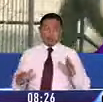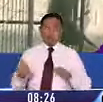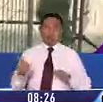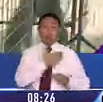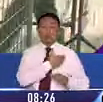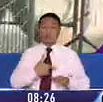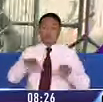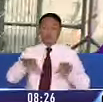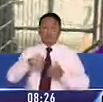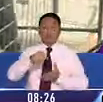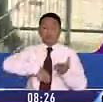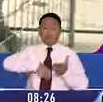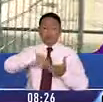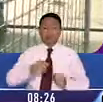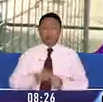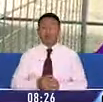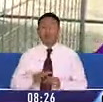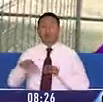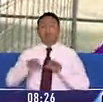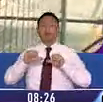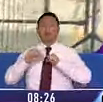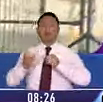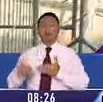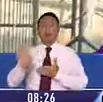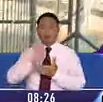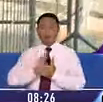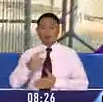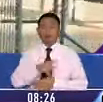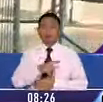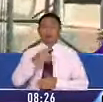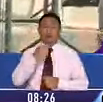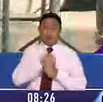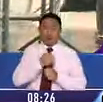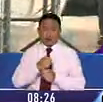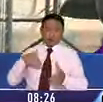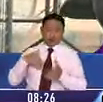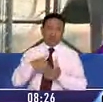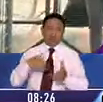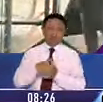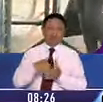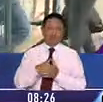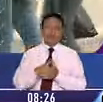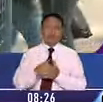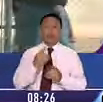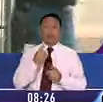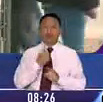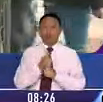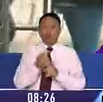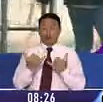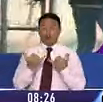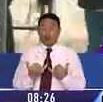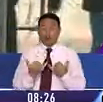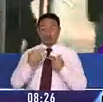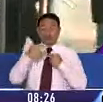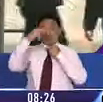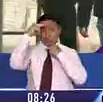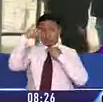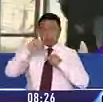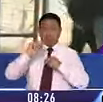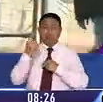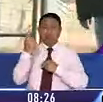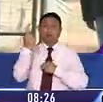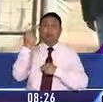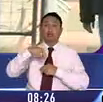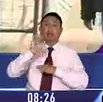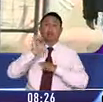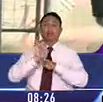pues que la Asamblea Nacional ha obstruido su trabajo y por eso el día de hoy pues amanecemos con esta novedad histórica para nuestro país, y nosotros